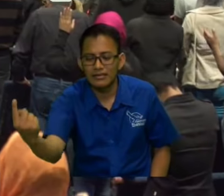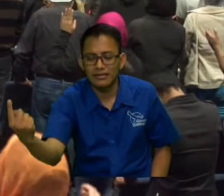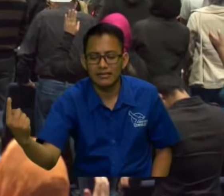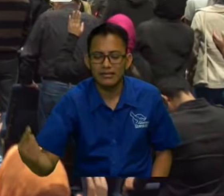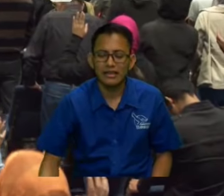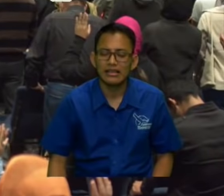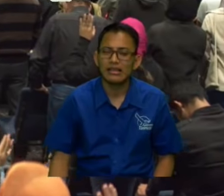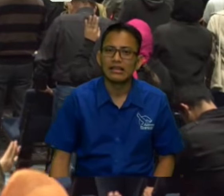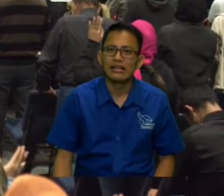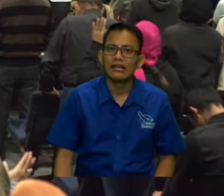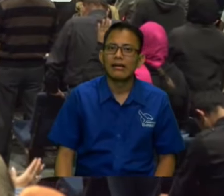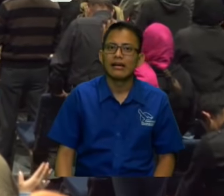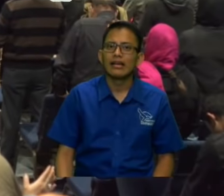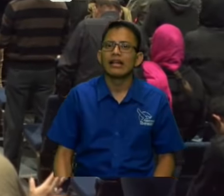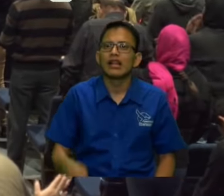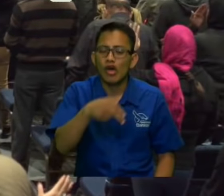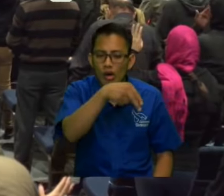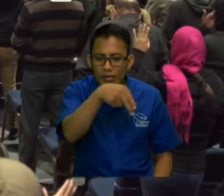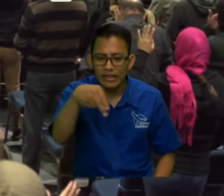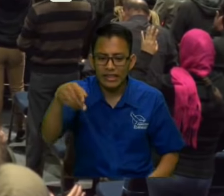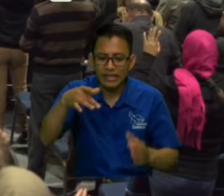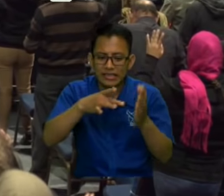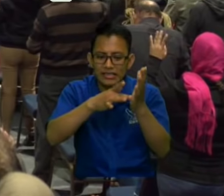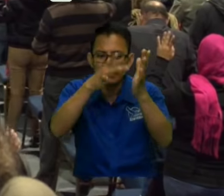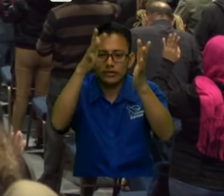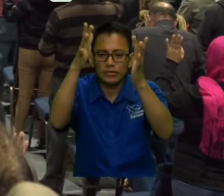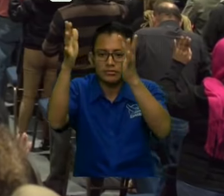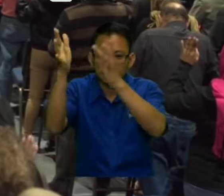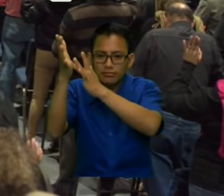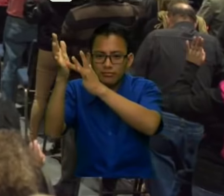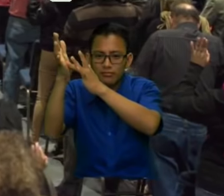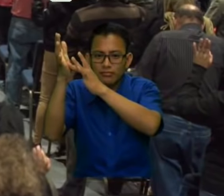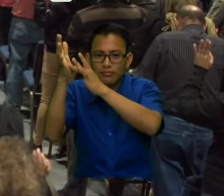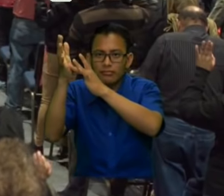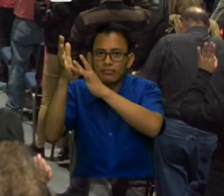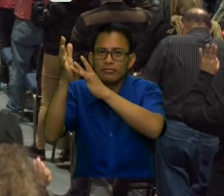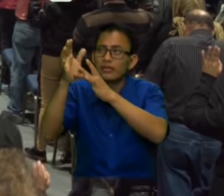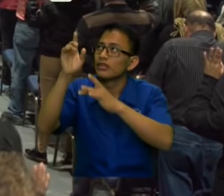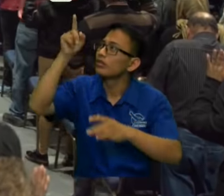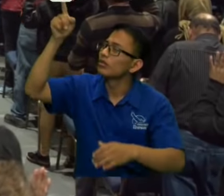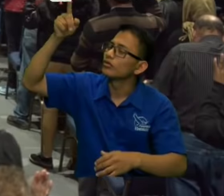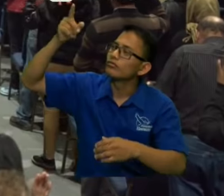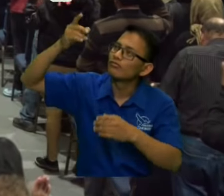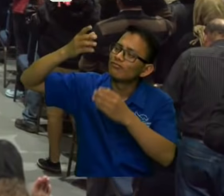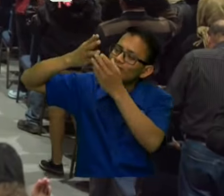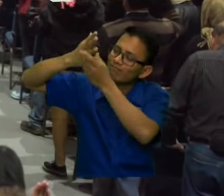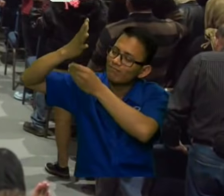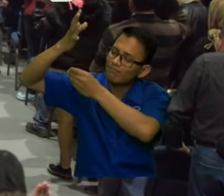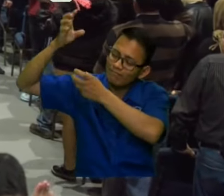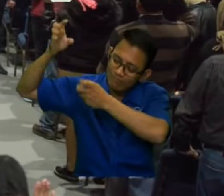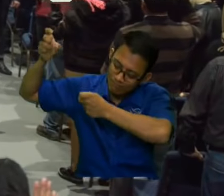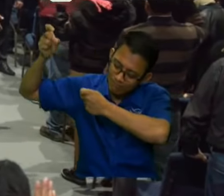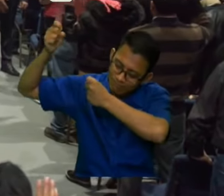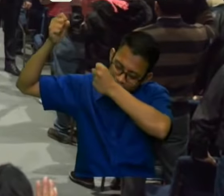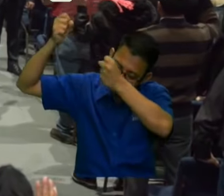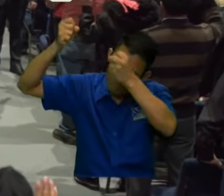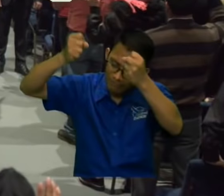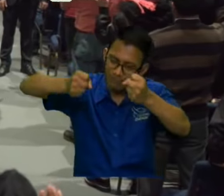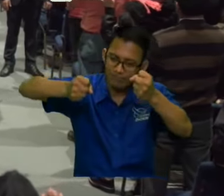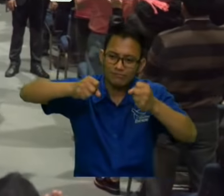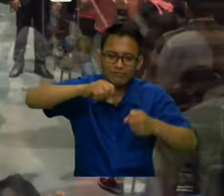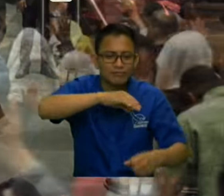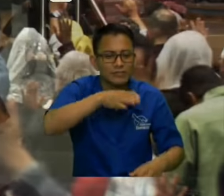de Jesús, para que tú hagas una obra en ellos también. Extiende tu mano de poder sobre cada uno de ellos,